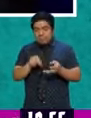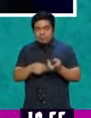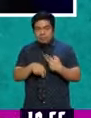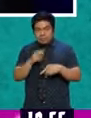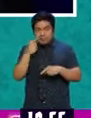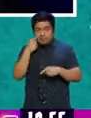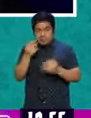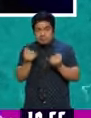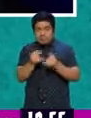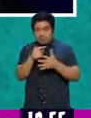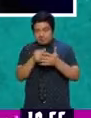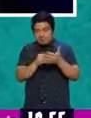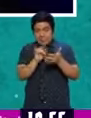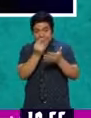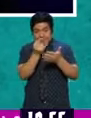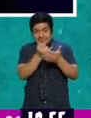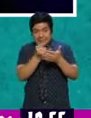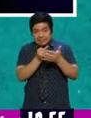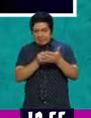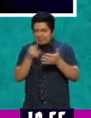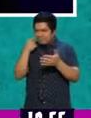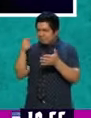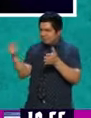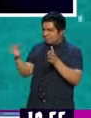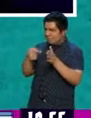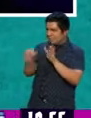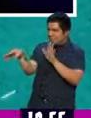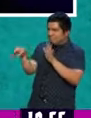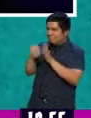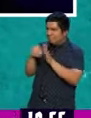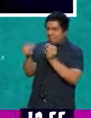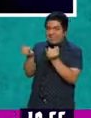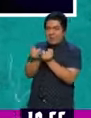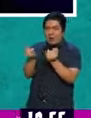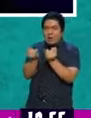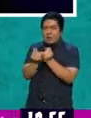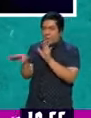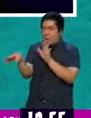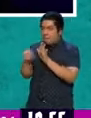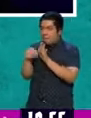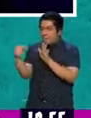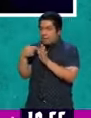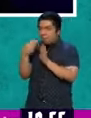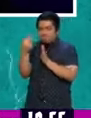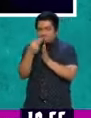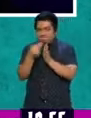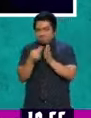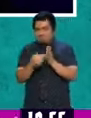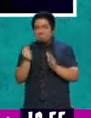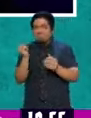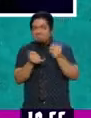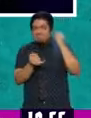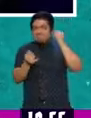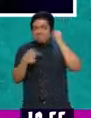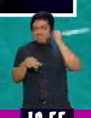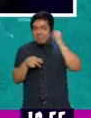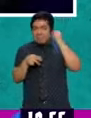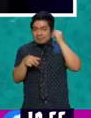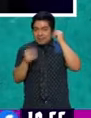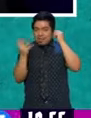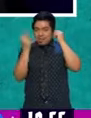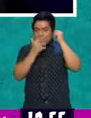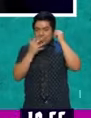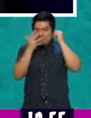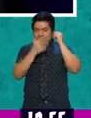Además, los dibujaron igualitos de zombies a ustedes dos, ¿eh? Son igualitos los dos, sí. No, espérate, que no vienen crudos,